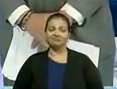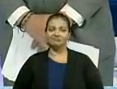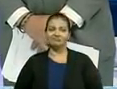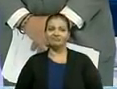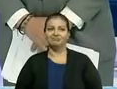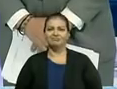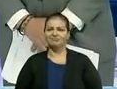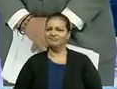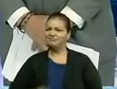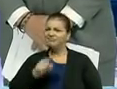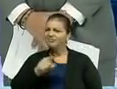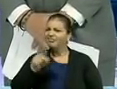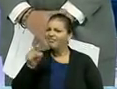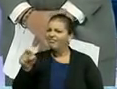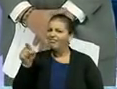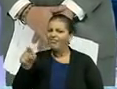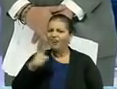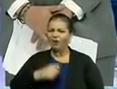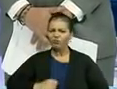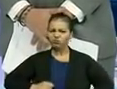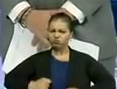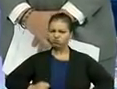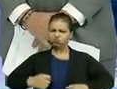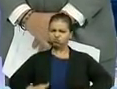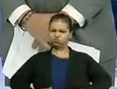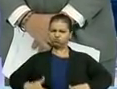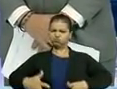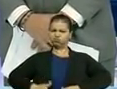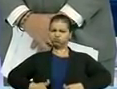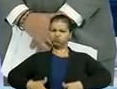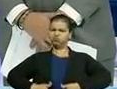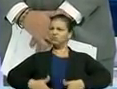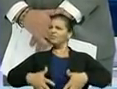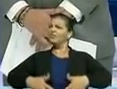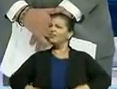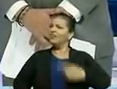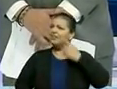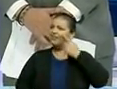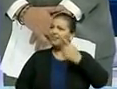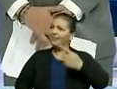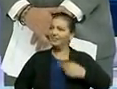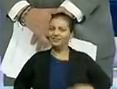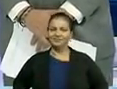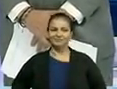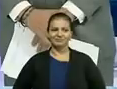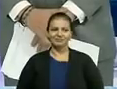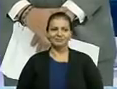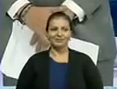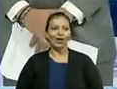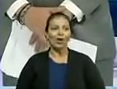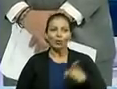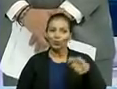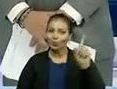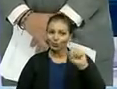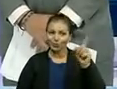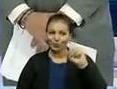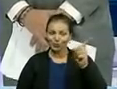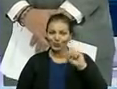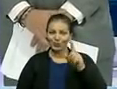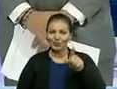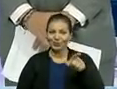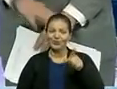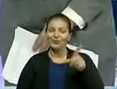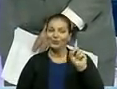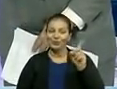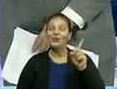tienen barriga de jubilados todos, Mayrita. Tienen barriga de jubilados todos ahí que están ahí. Menos usted, menos usted. Encima. Menos usted,